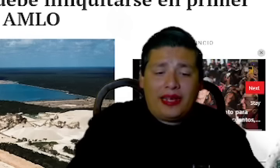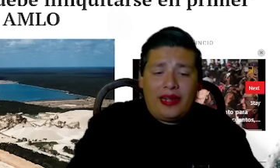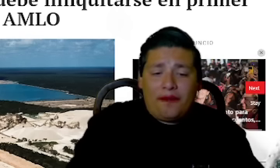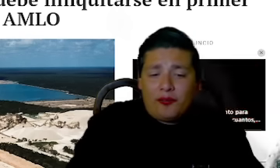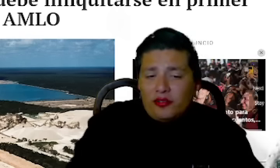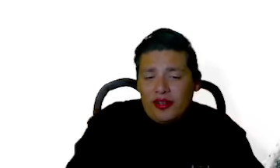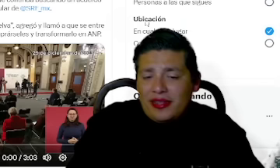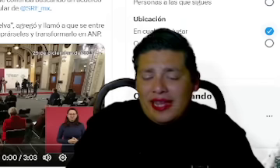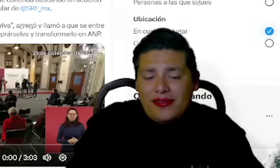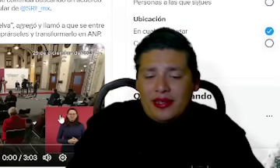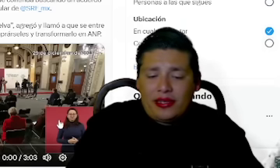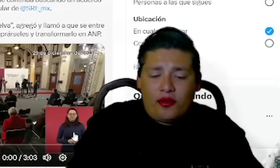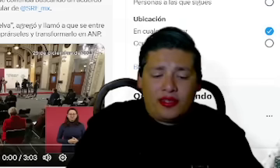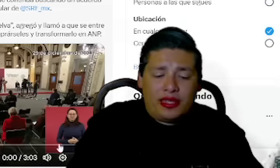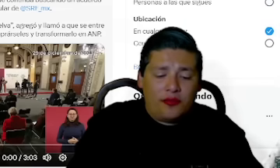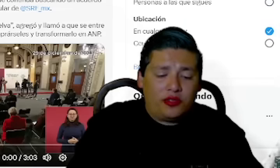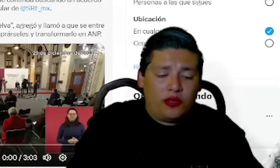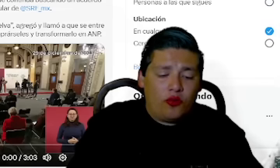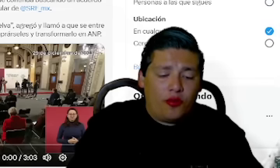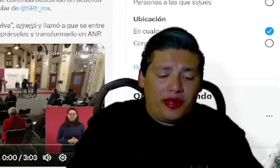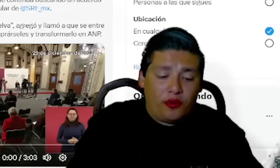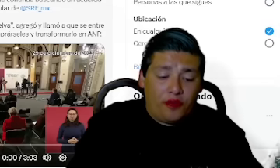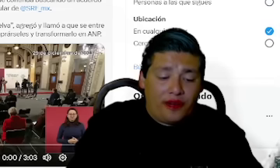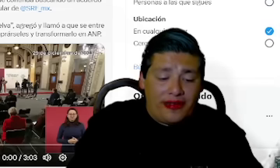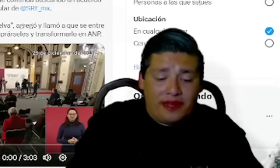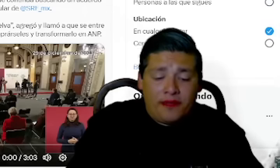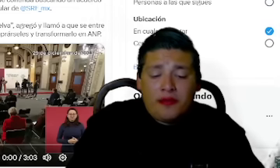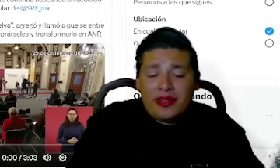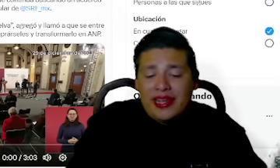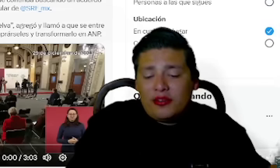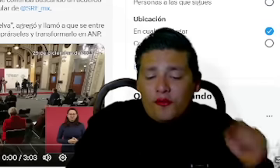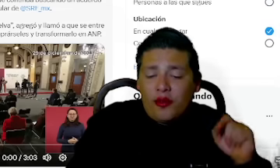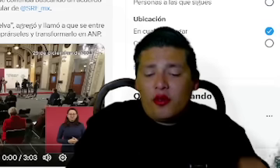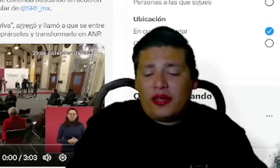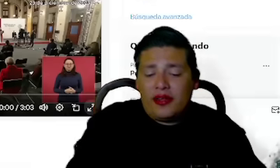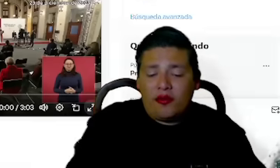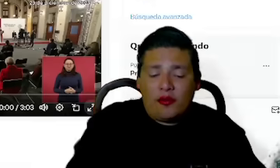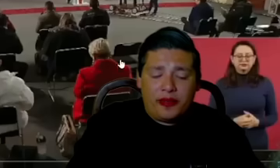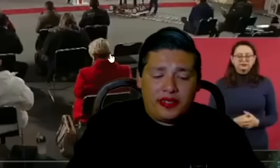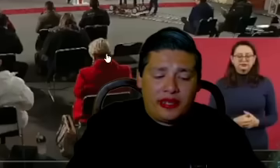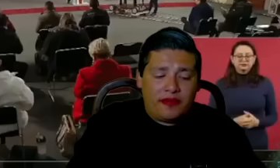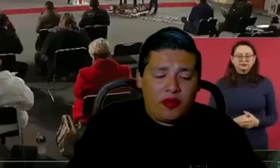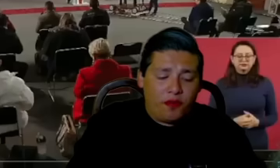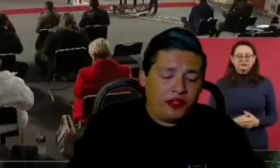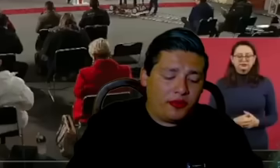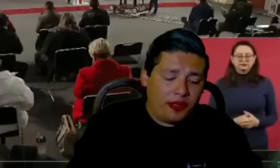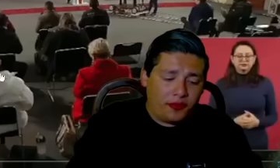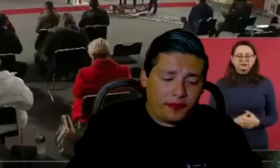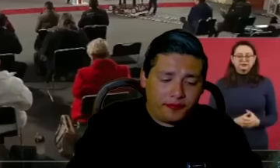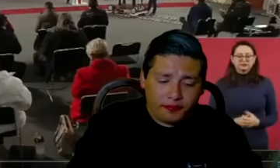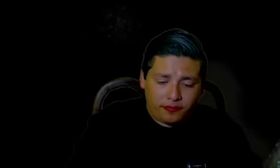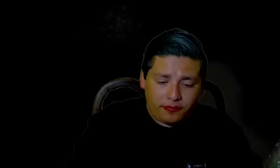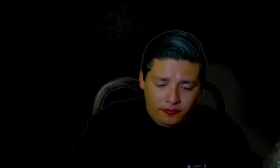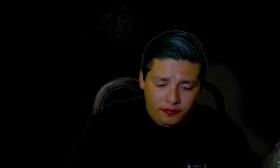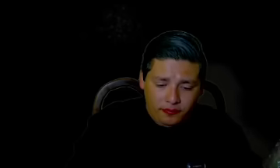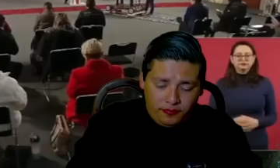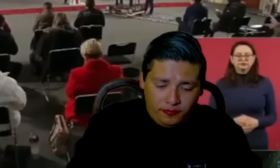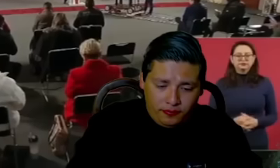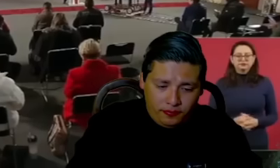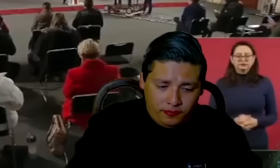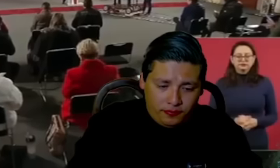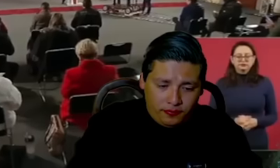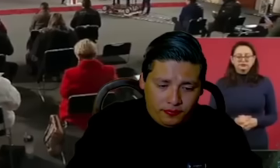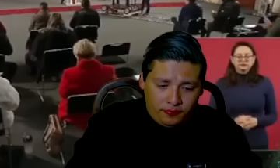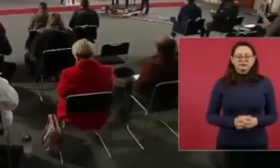Cálica, que pues no entienden que hoy estamos en un gobierno diferente, y esto fue lo que dijo el presidente López Obrador. Tu pregunta